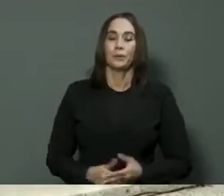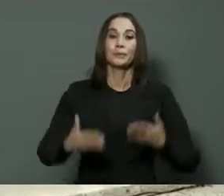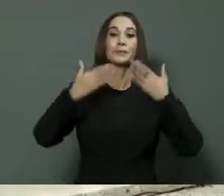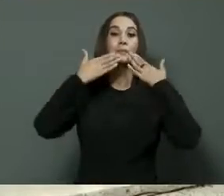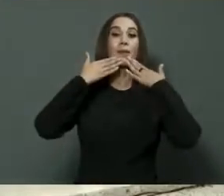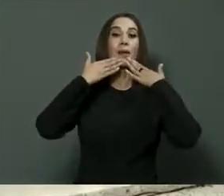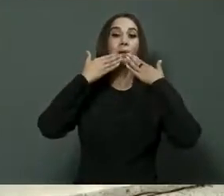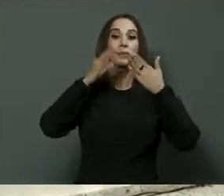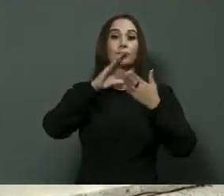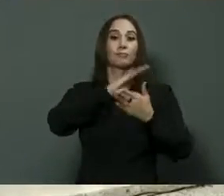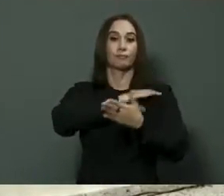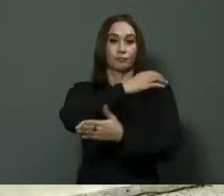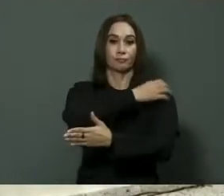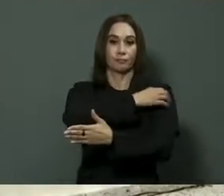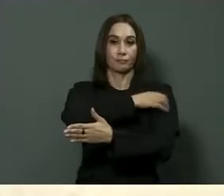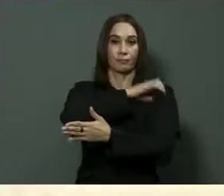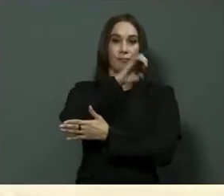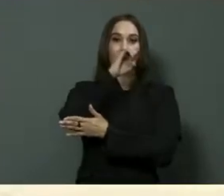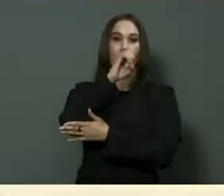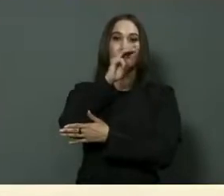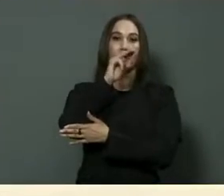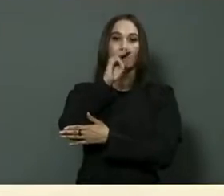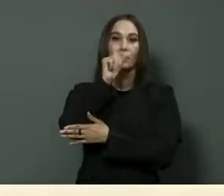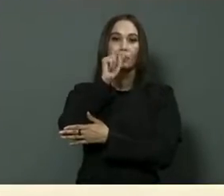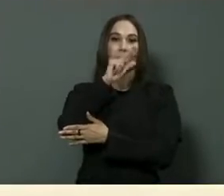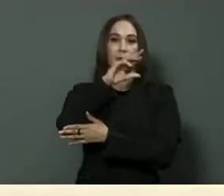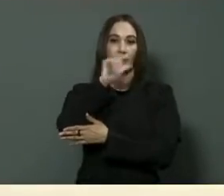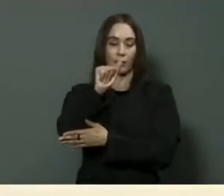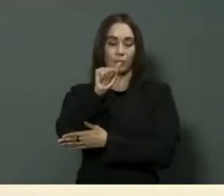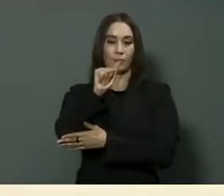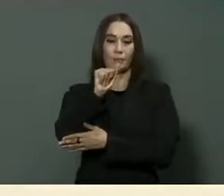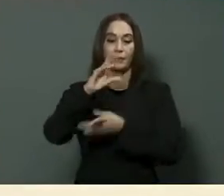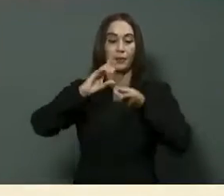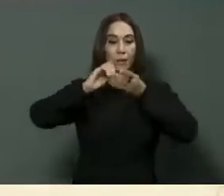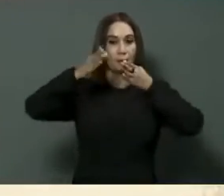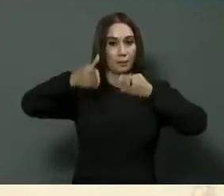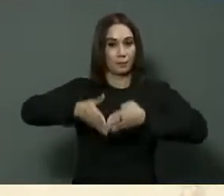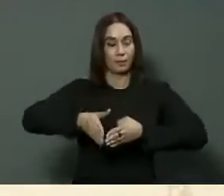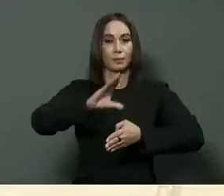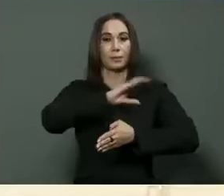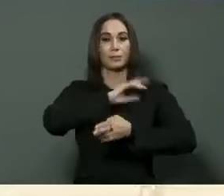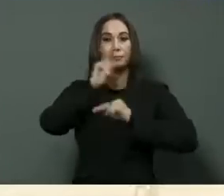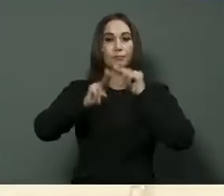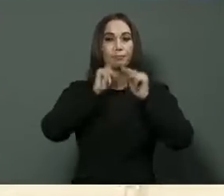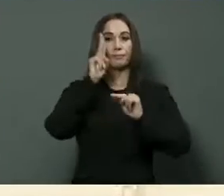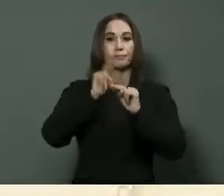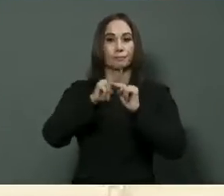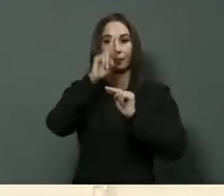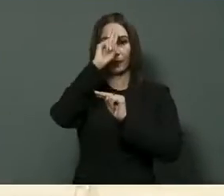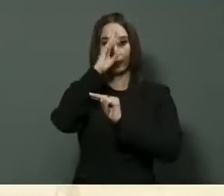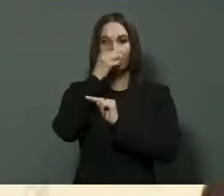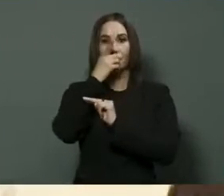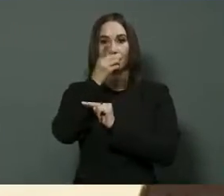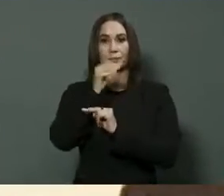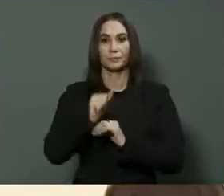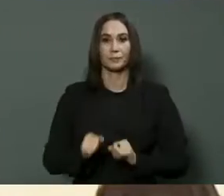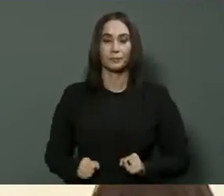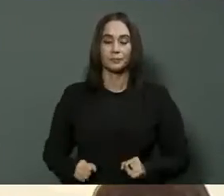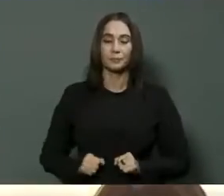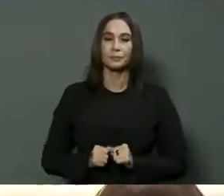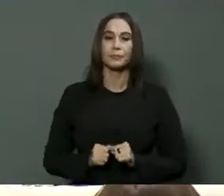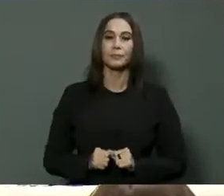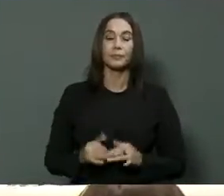Gracias, Mayor General Edward Sánchez González, director de la Policía Nacional República